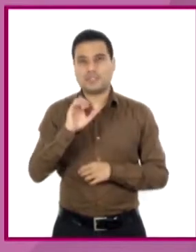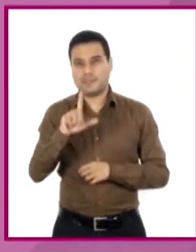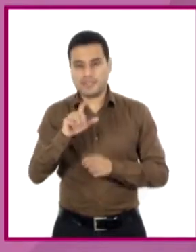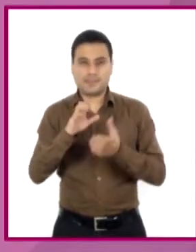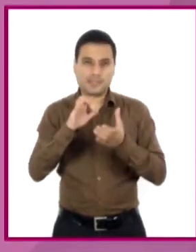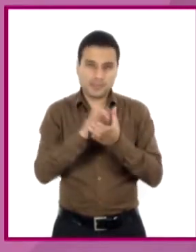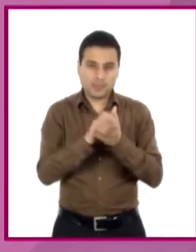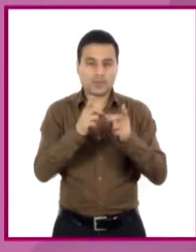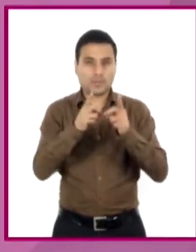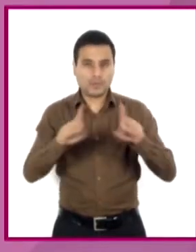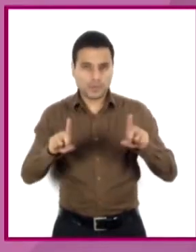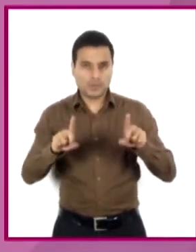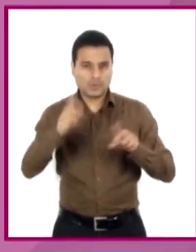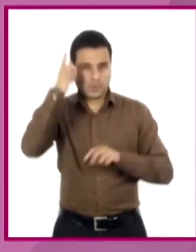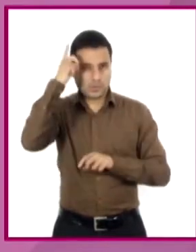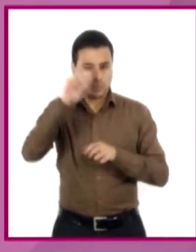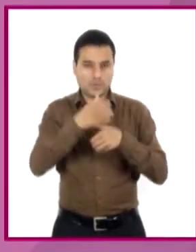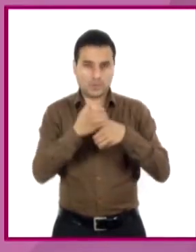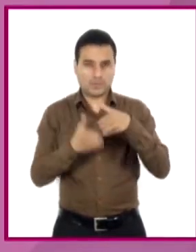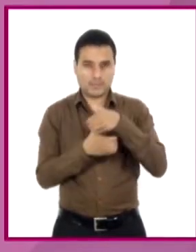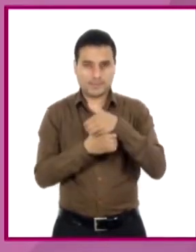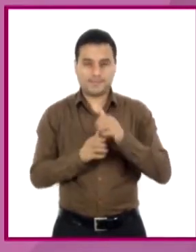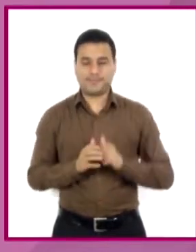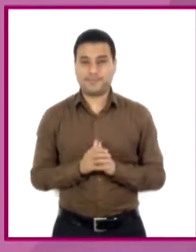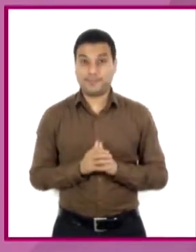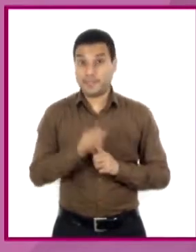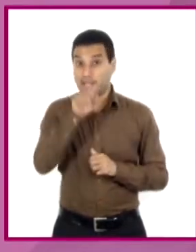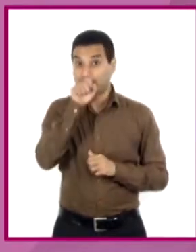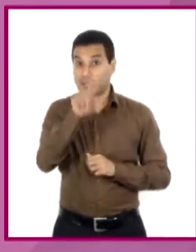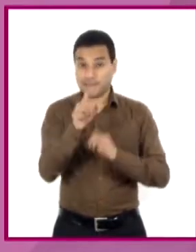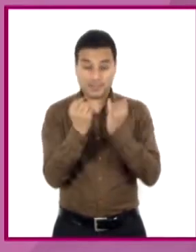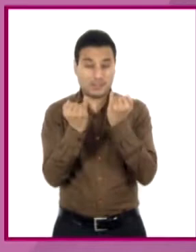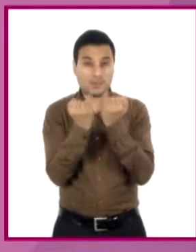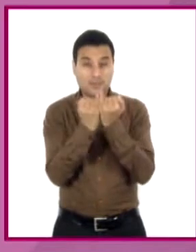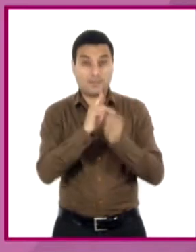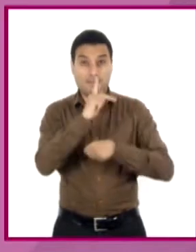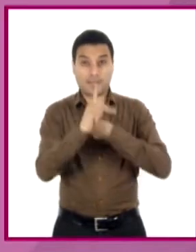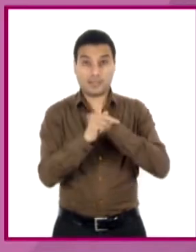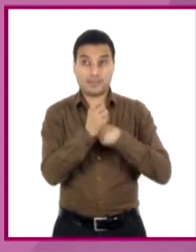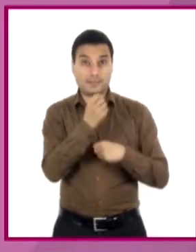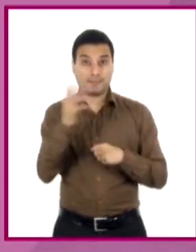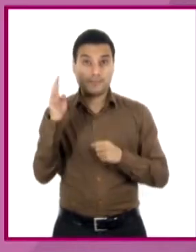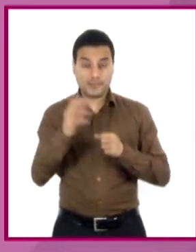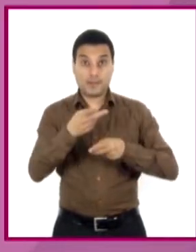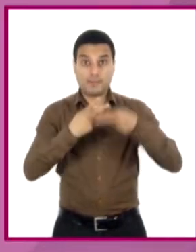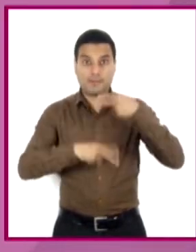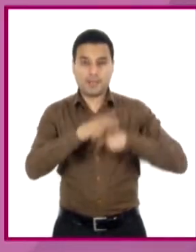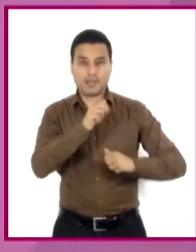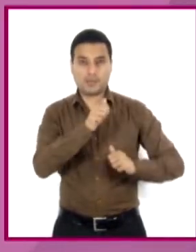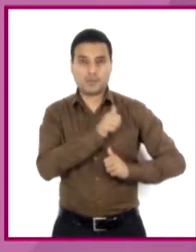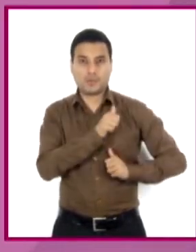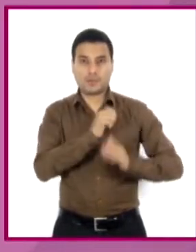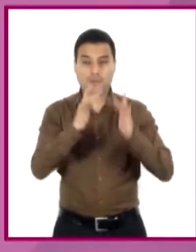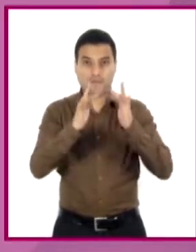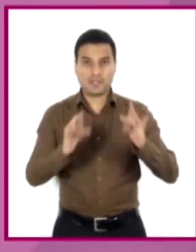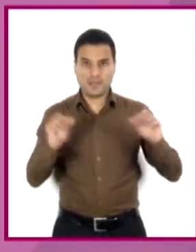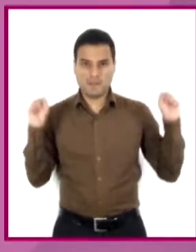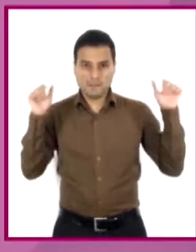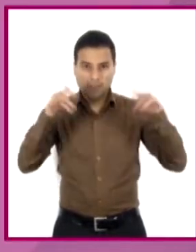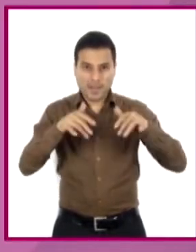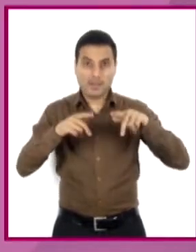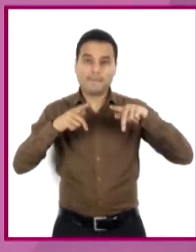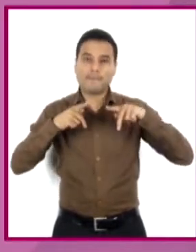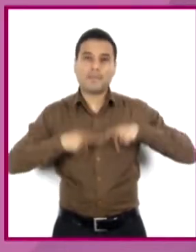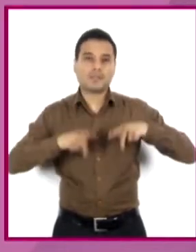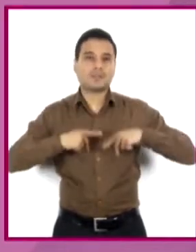el divorcio y la propiedad. Incluso, en muchos países la llegada de las tropas francesas era vista como una